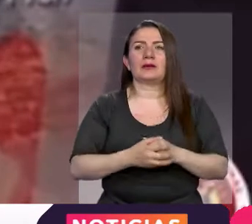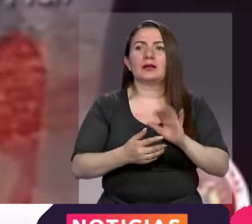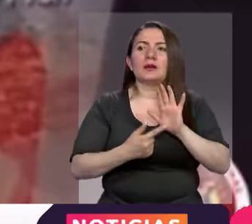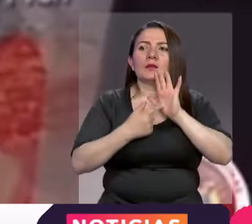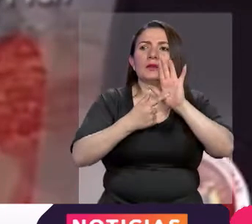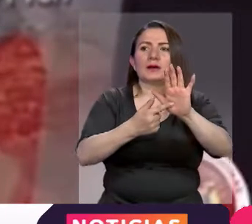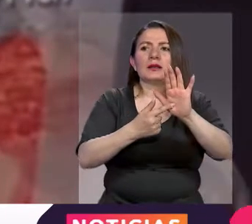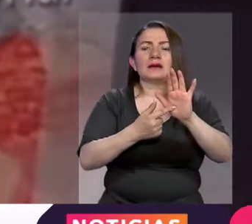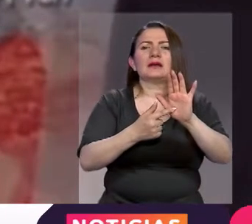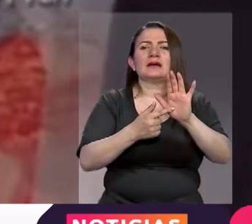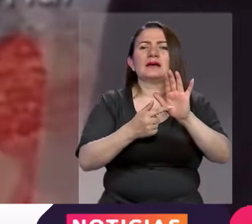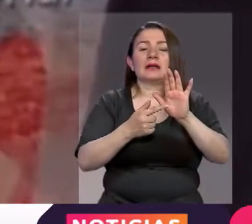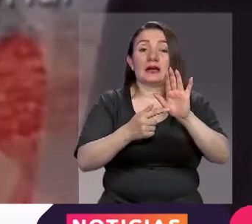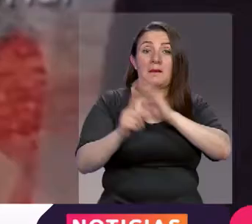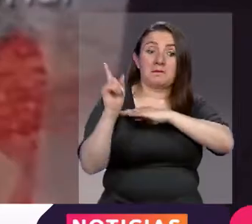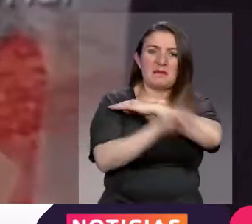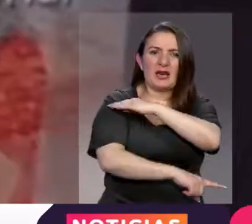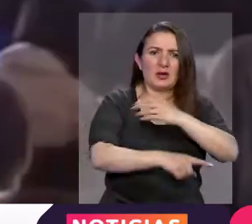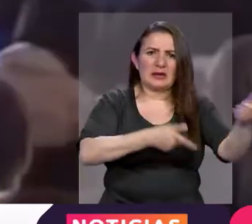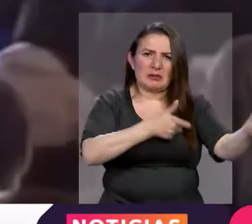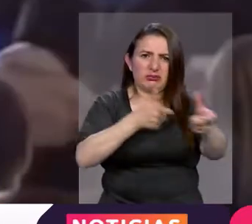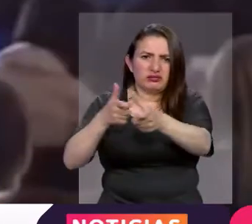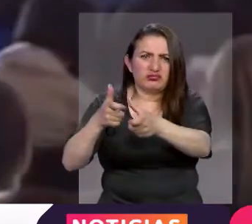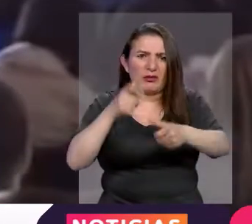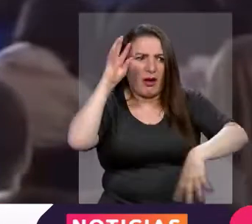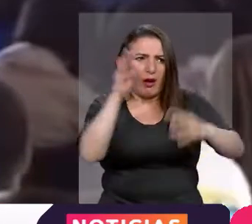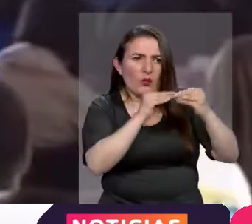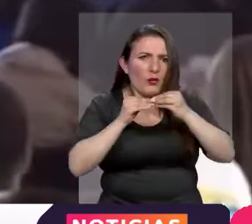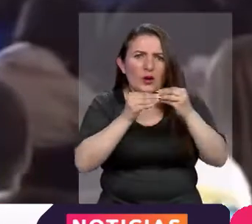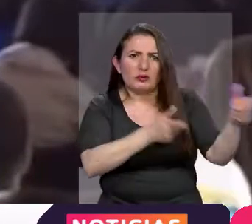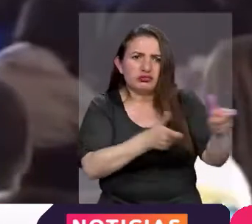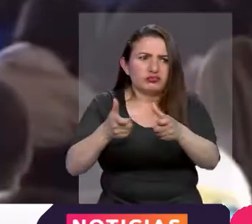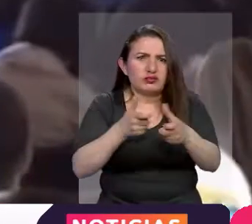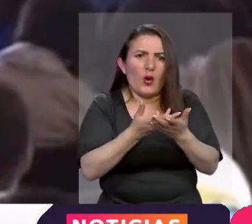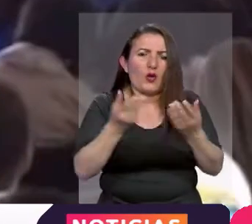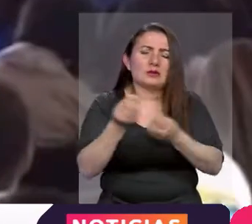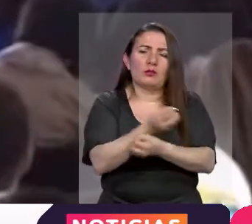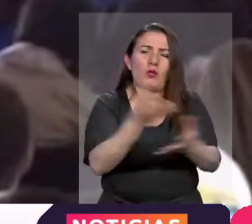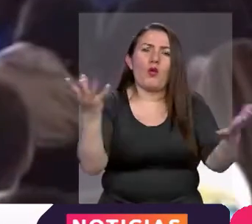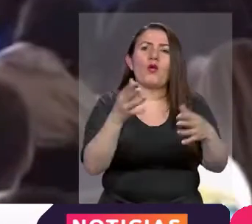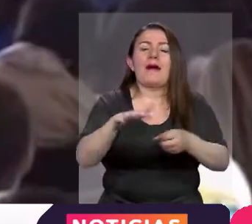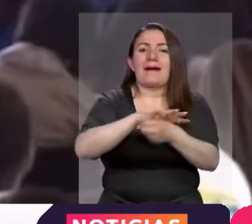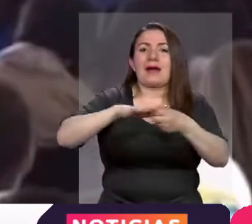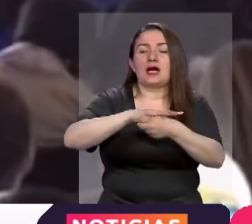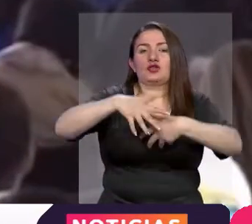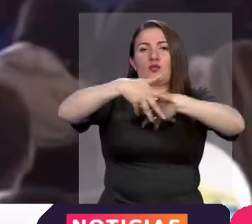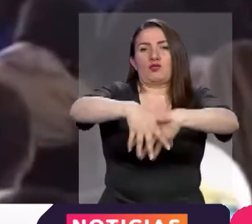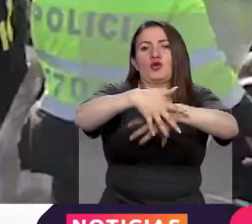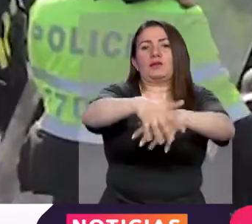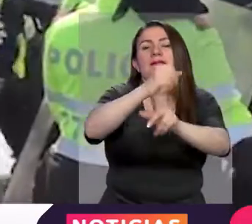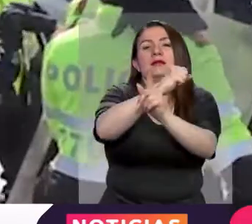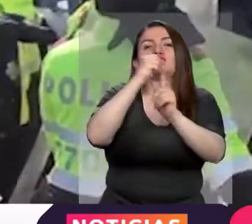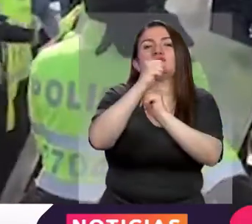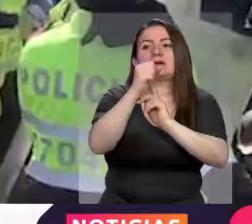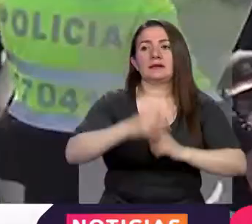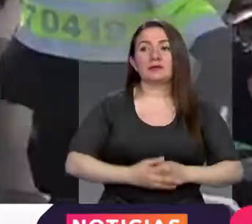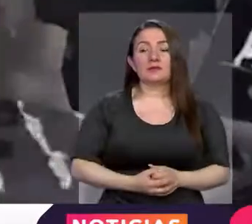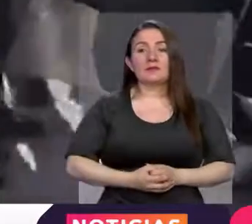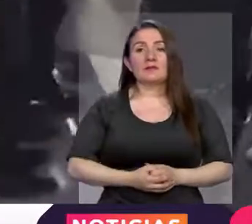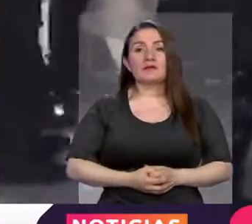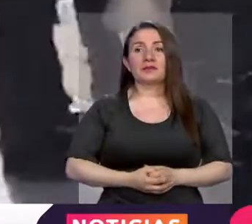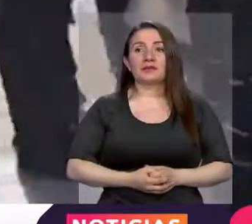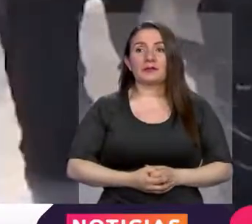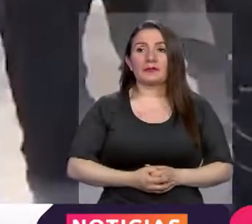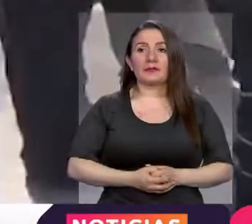para que no se emplee el tipo penal de terrorismo o de concierto para delinquir para casos de protesta social. Según